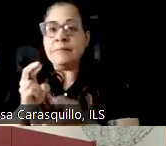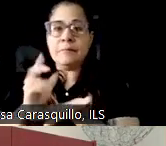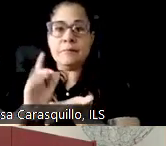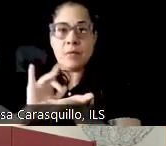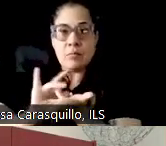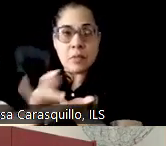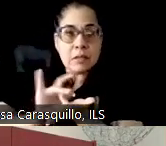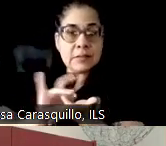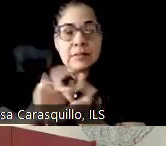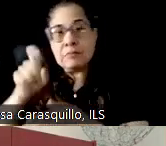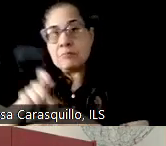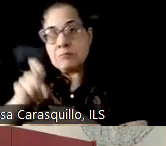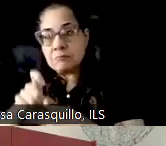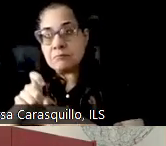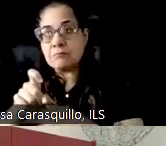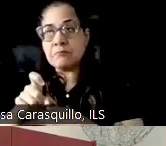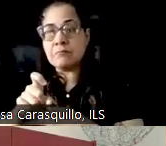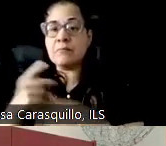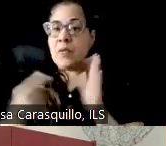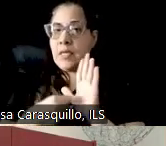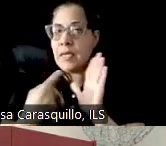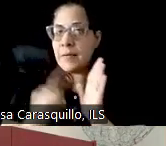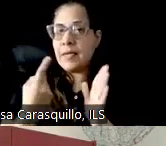ese sentido, y muchas veces con una adecuada